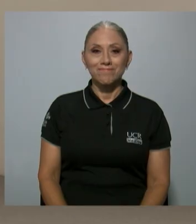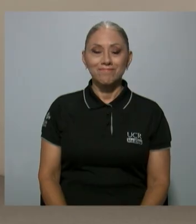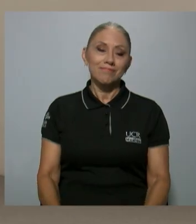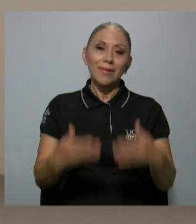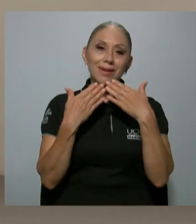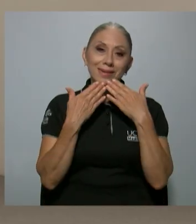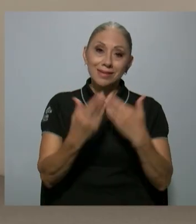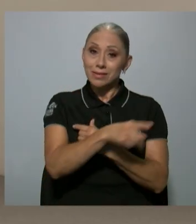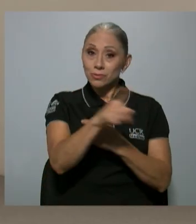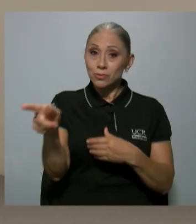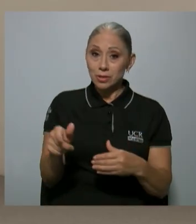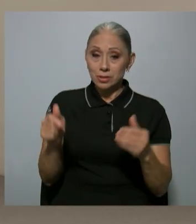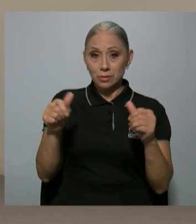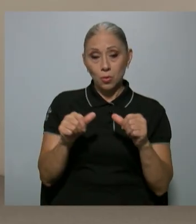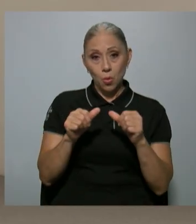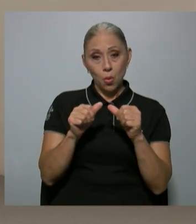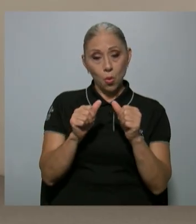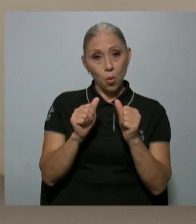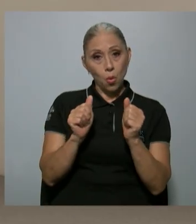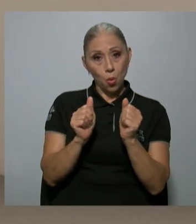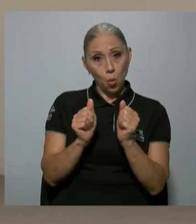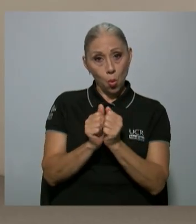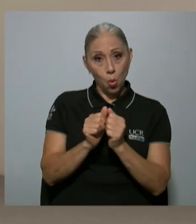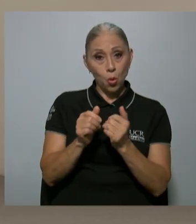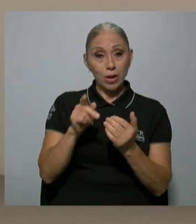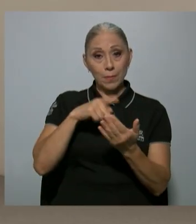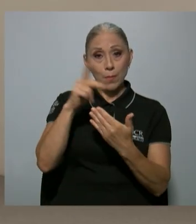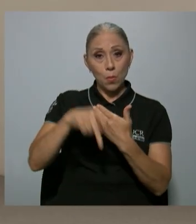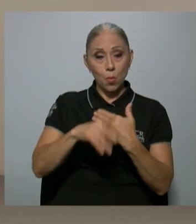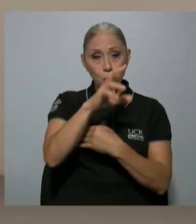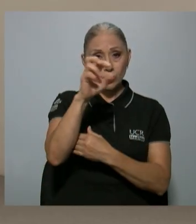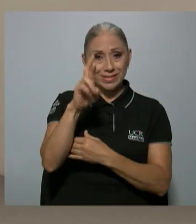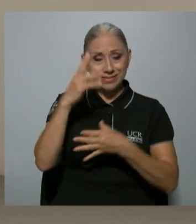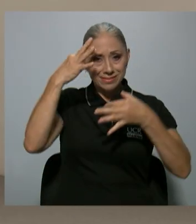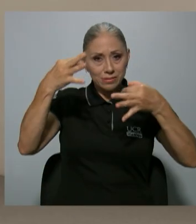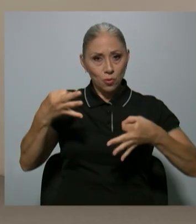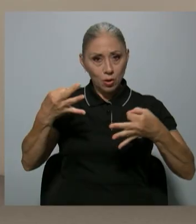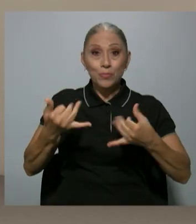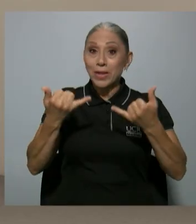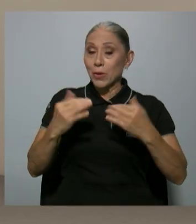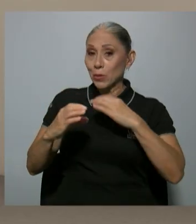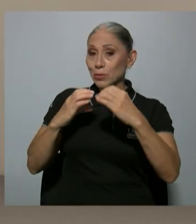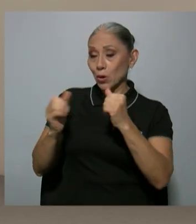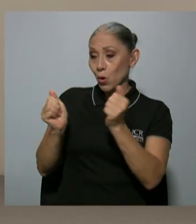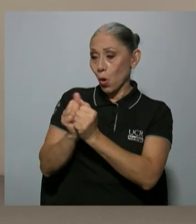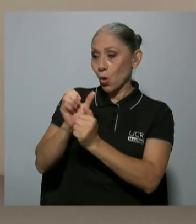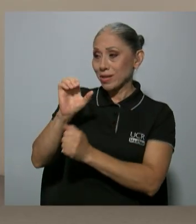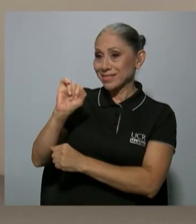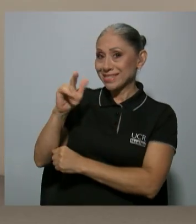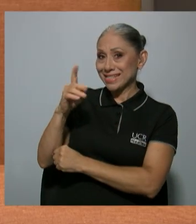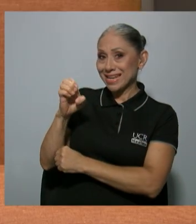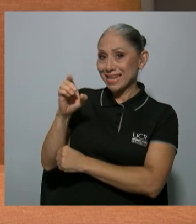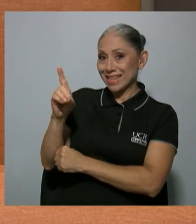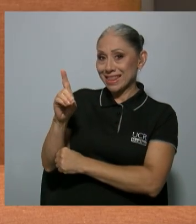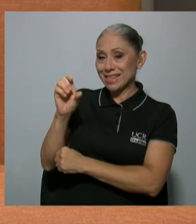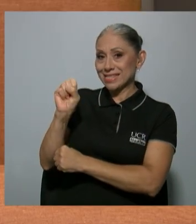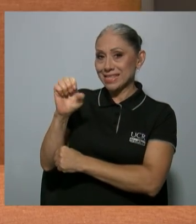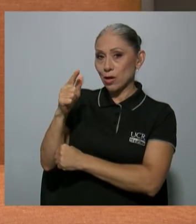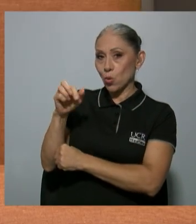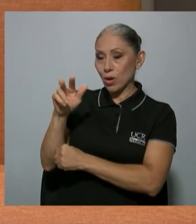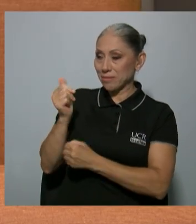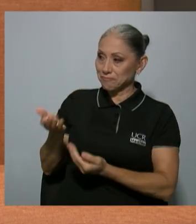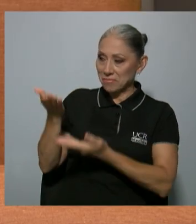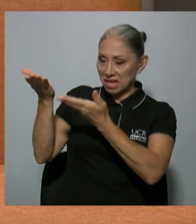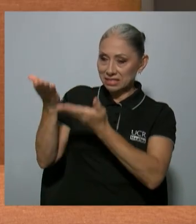Gracias por mantenerse con Costa Rica en juego. Ahora sí estamos en la conversa con Sigrid Segura.